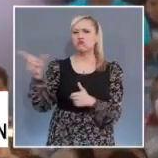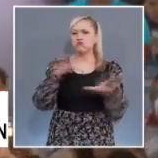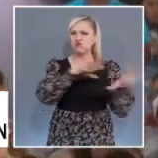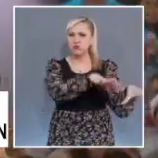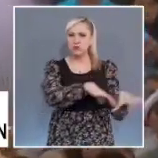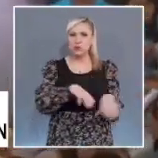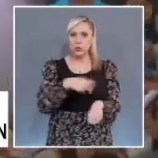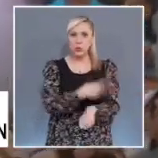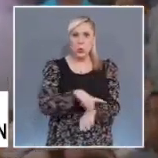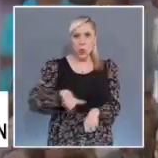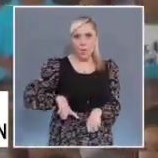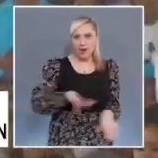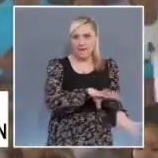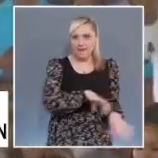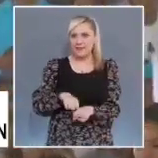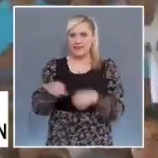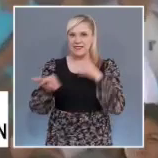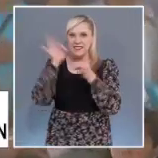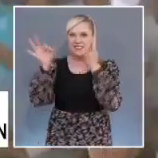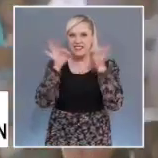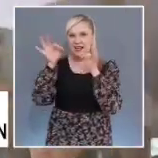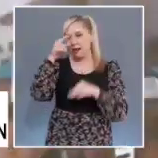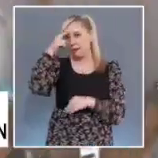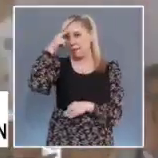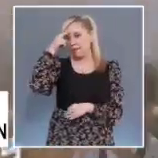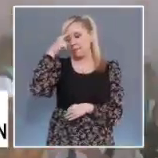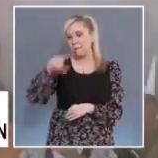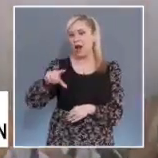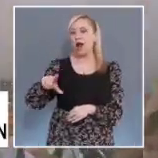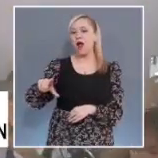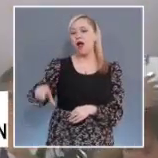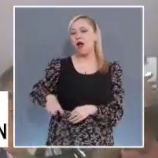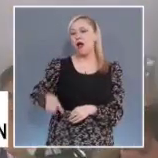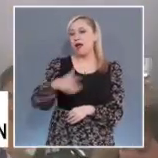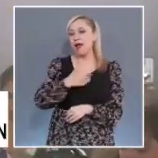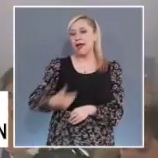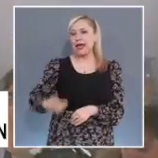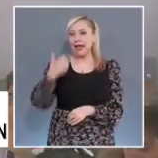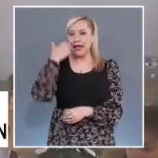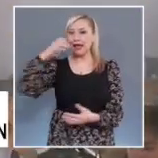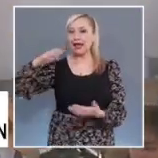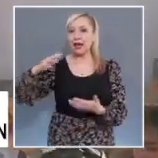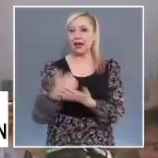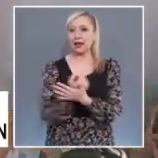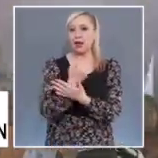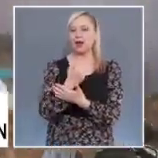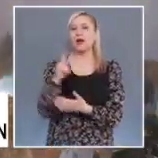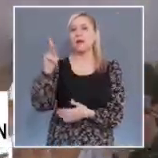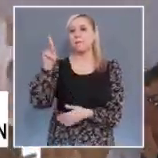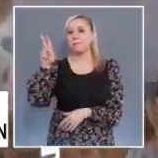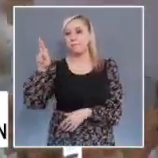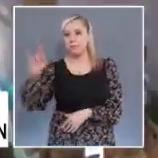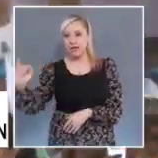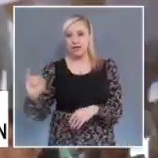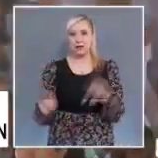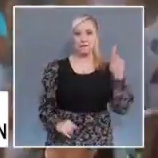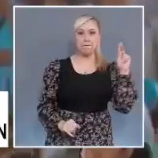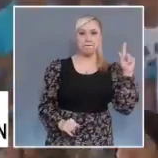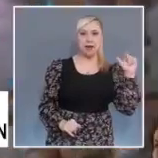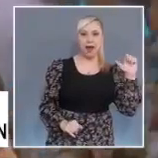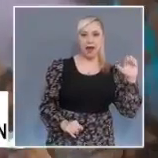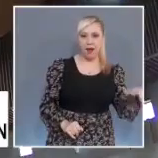personalizada de la candidata a la gubernatura del Estado de México por la alianza integrada justamente por el PRI, el PAN y